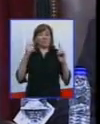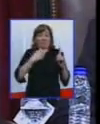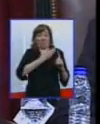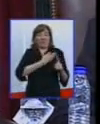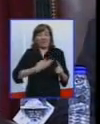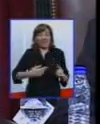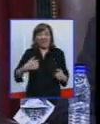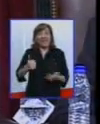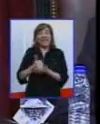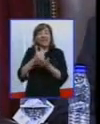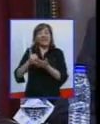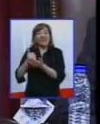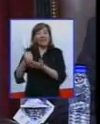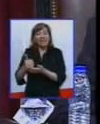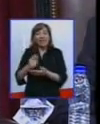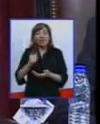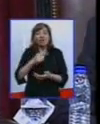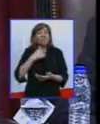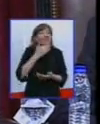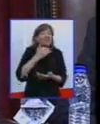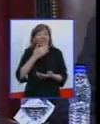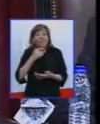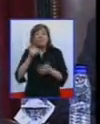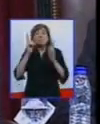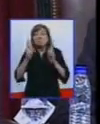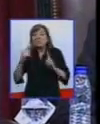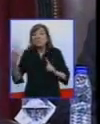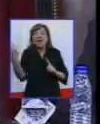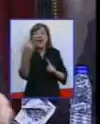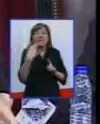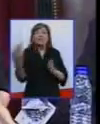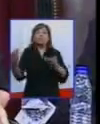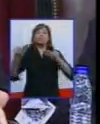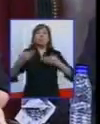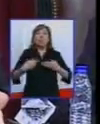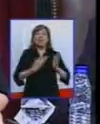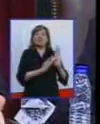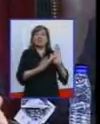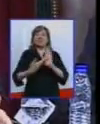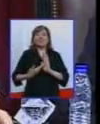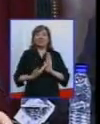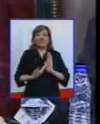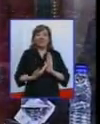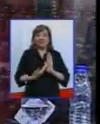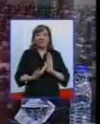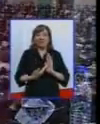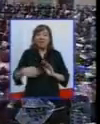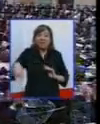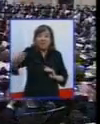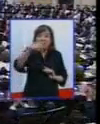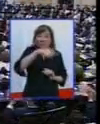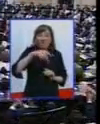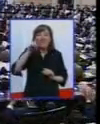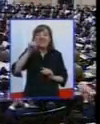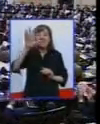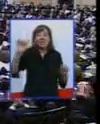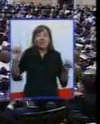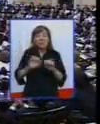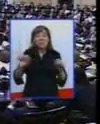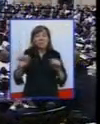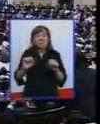es finalmente la gente la que de un modo u otro lo hace. Y la gente hizo ese 25 de